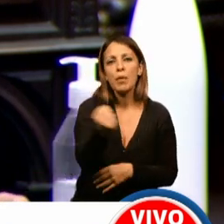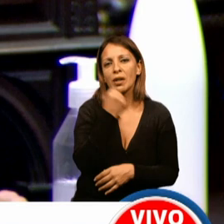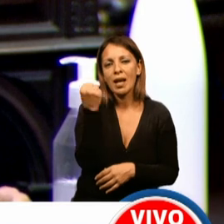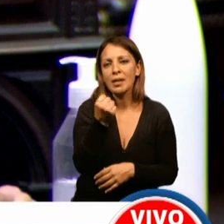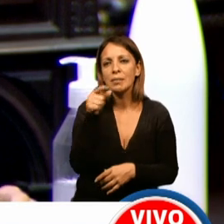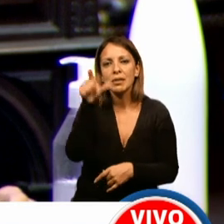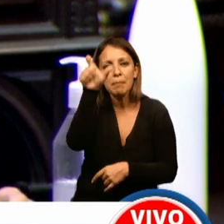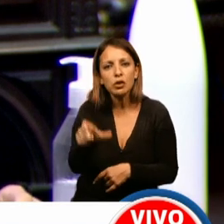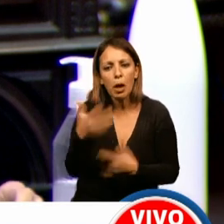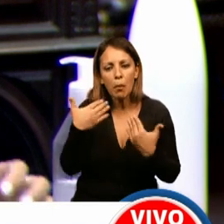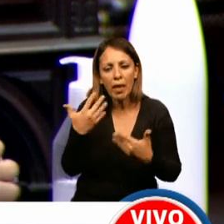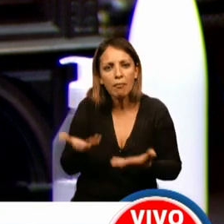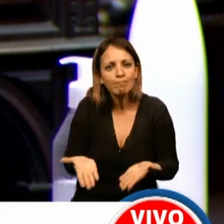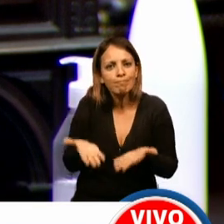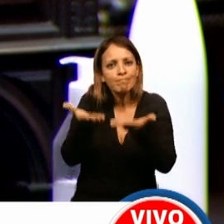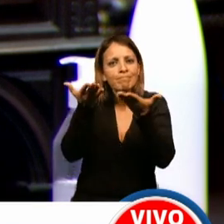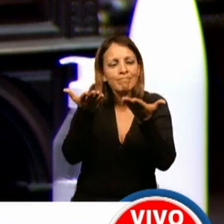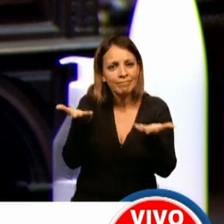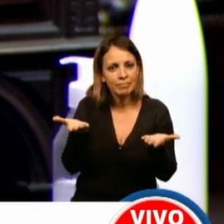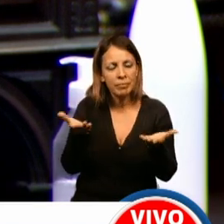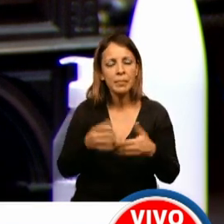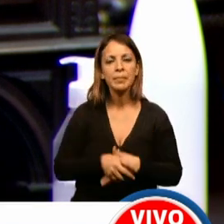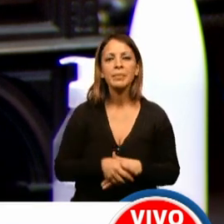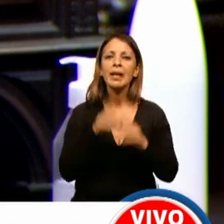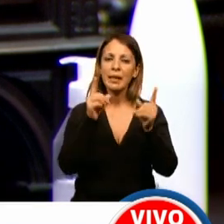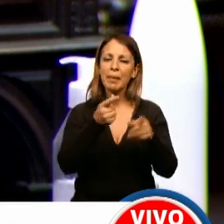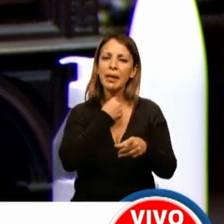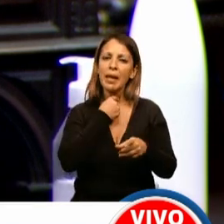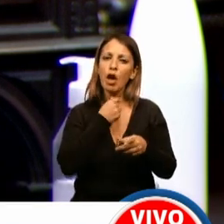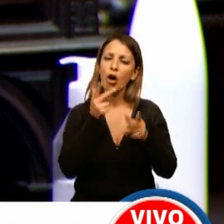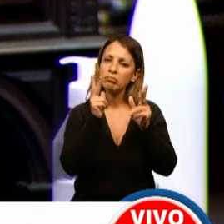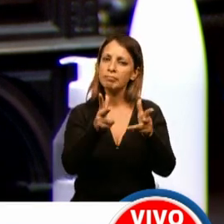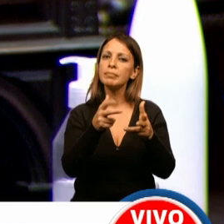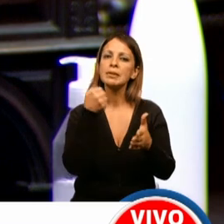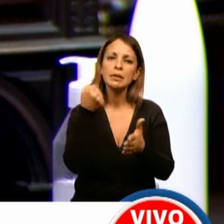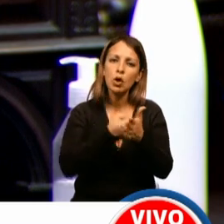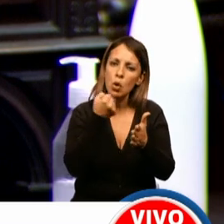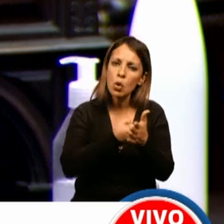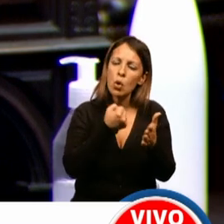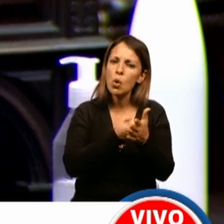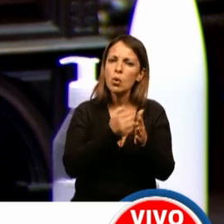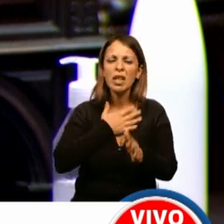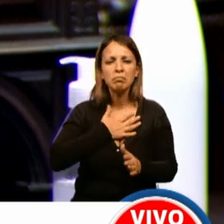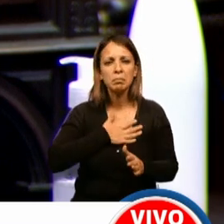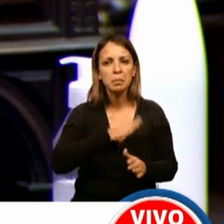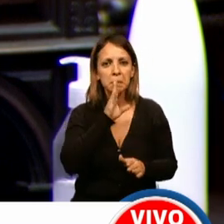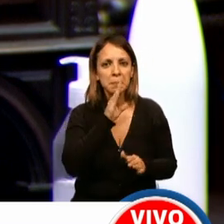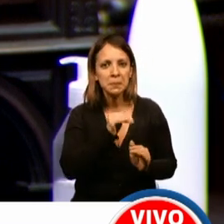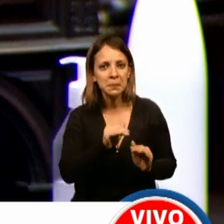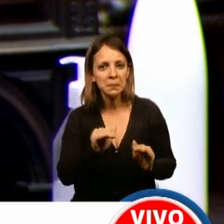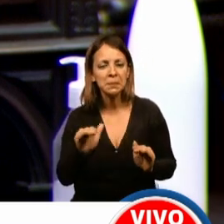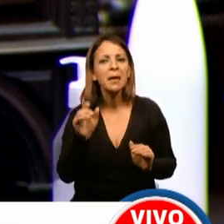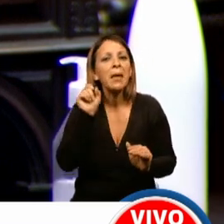realizarse como personas quiero también destacar la lucha silenciosa que viene realizando el